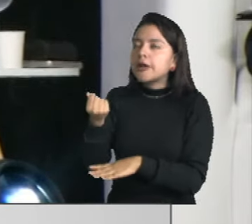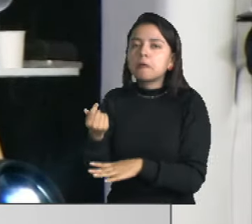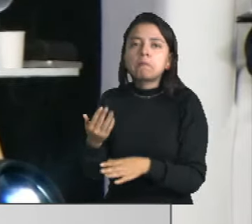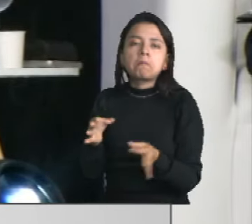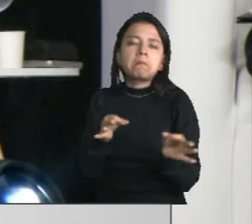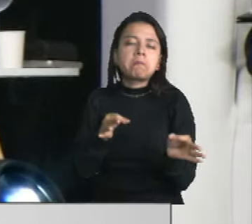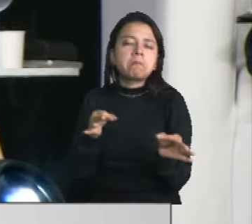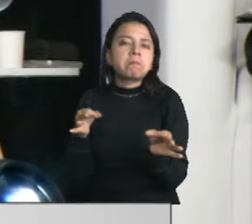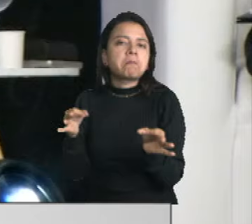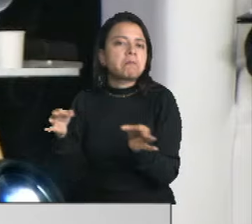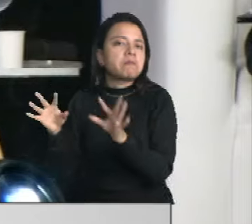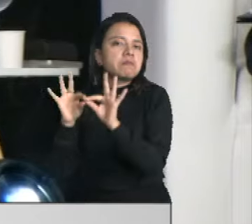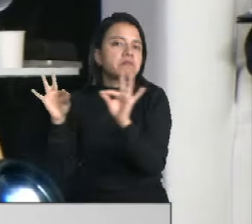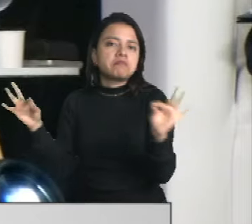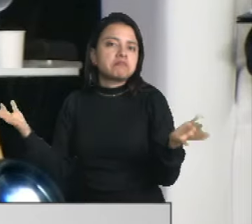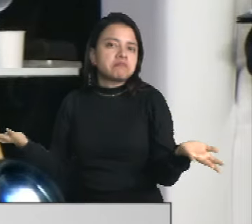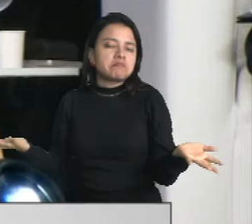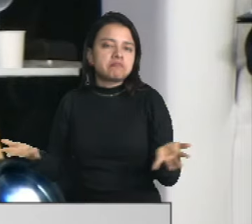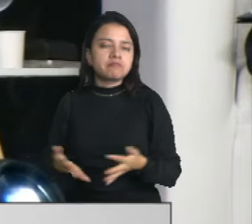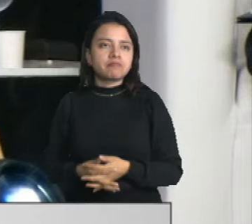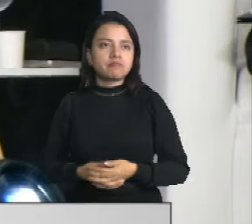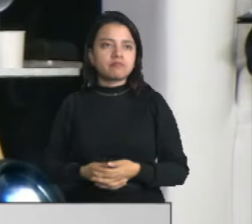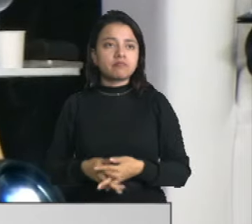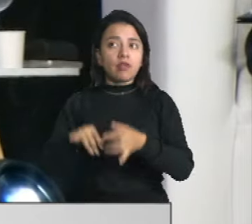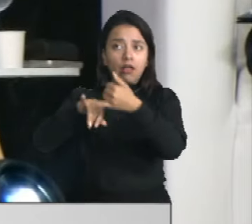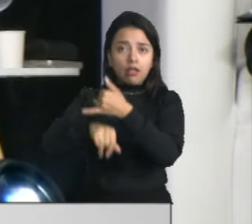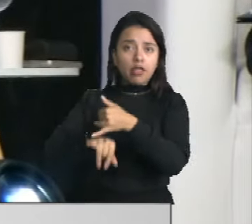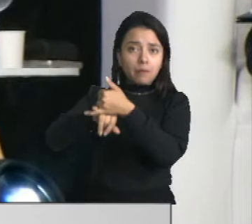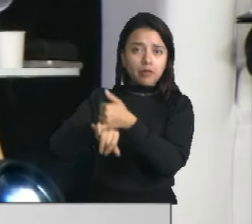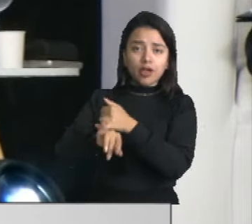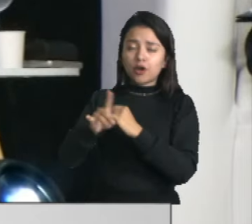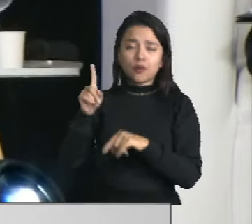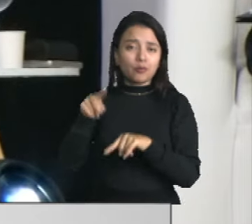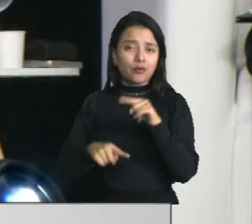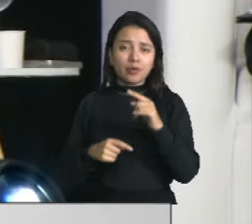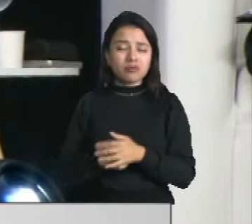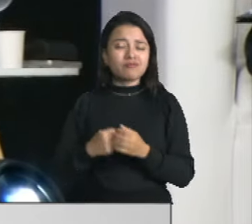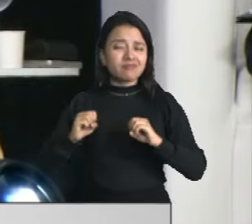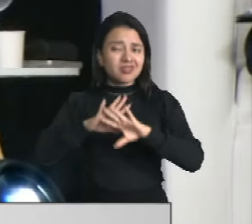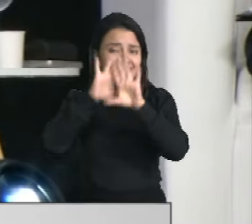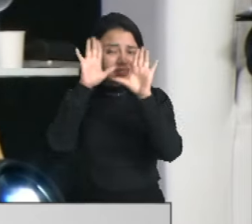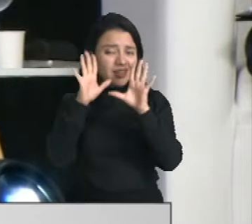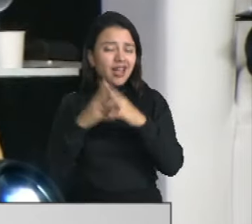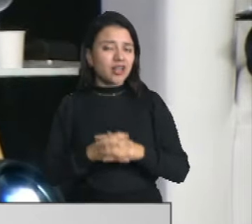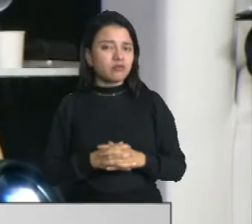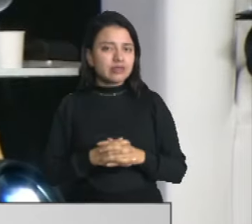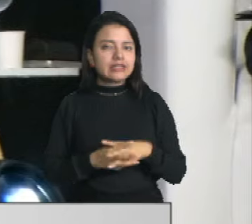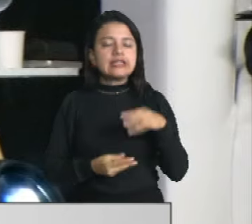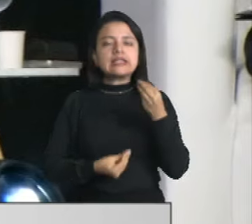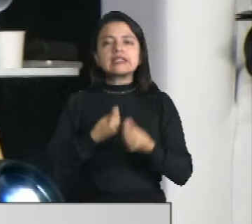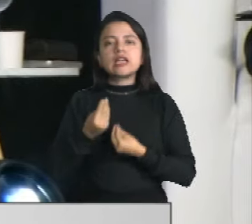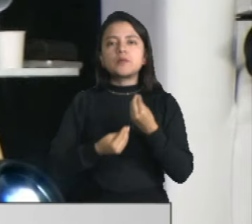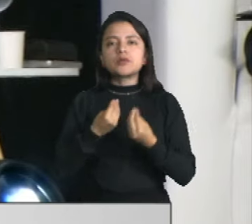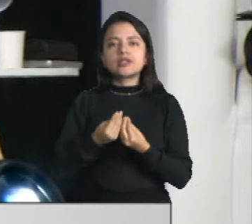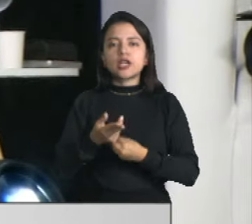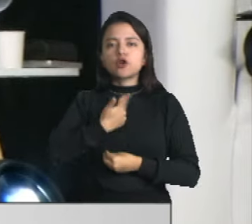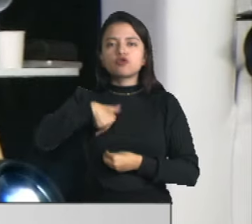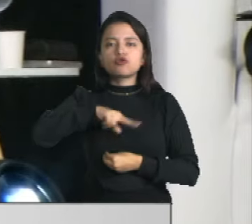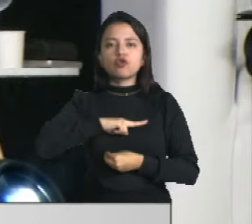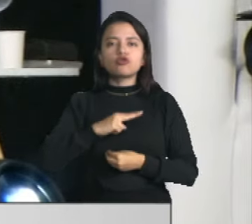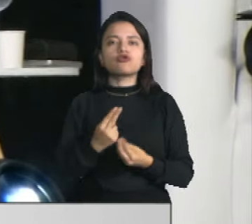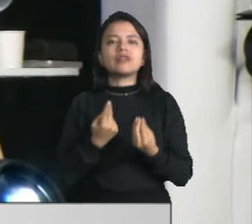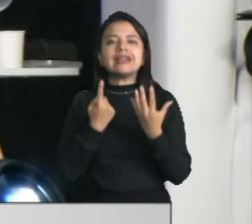y téngalo claro, no van a llegar, no van a llegar. Nosotros tenemos claro que tenemos que hacer la infraestructura de cuenta nuestra,